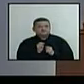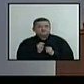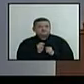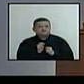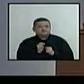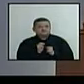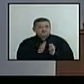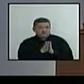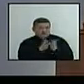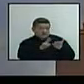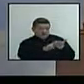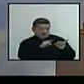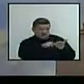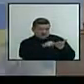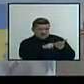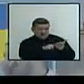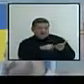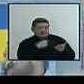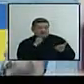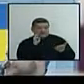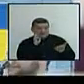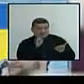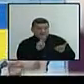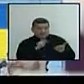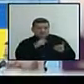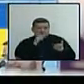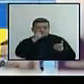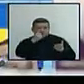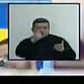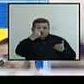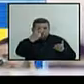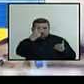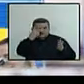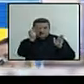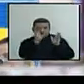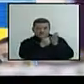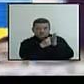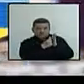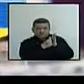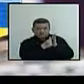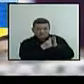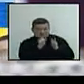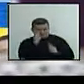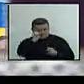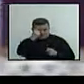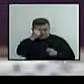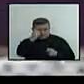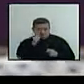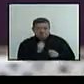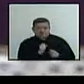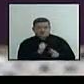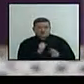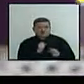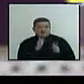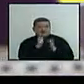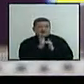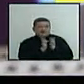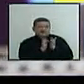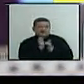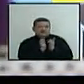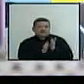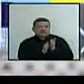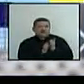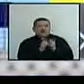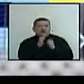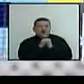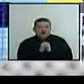En el texto evangélico podemos ver como tres momentos. En primer lugar, Jesús está